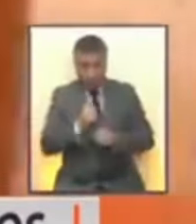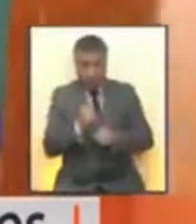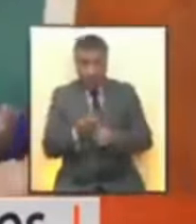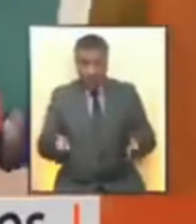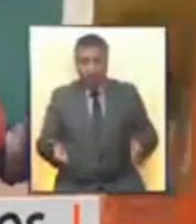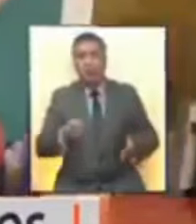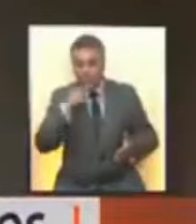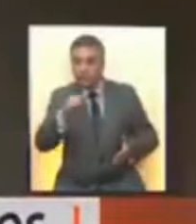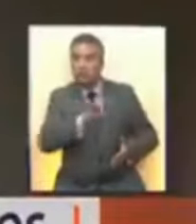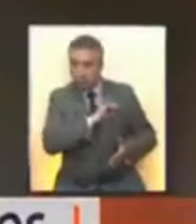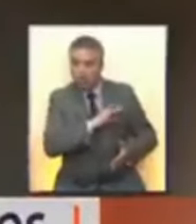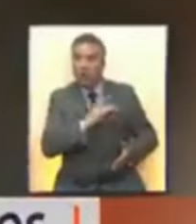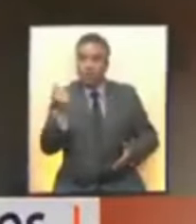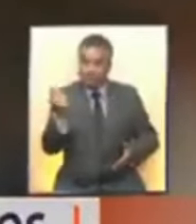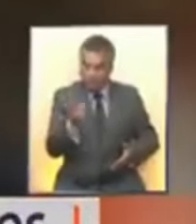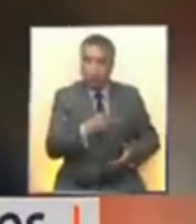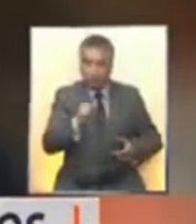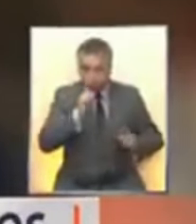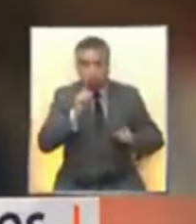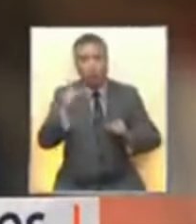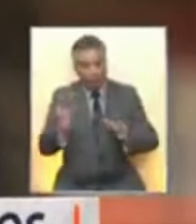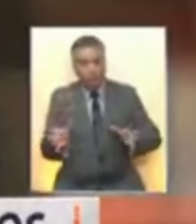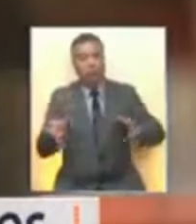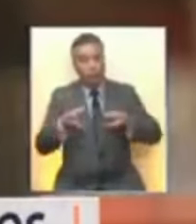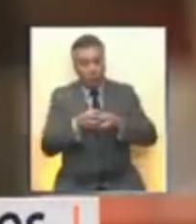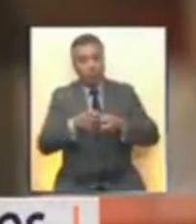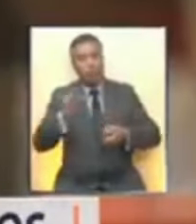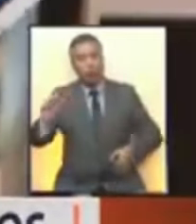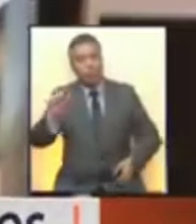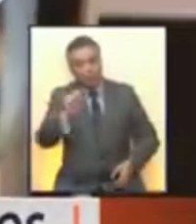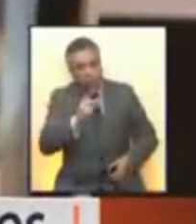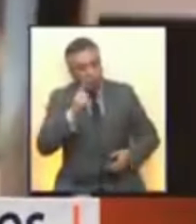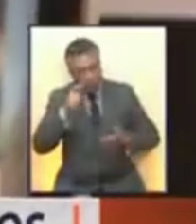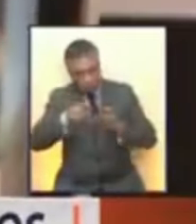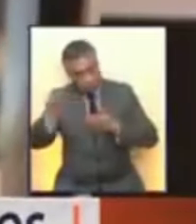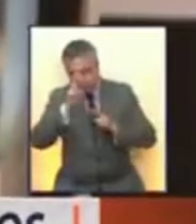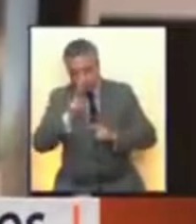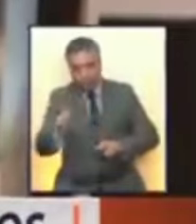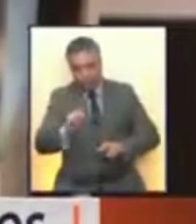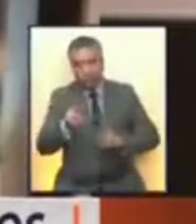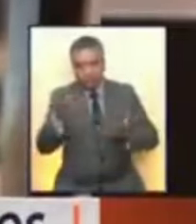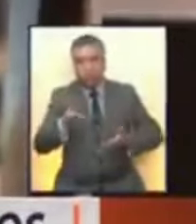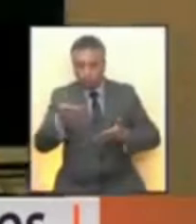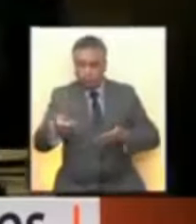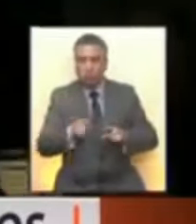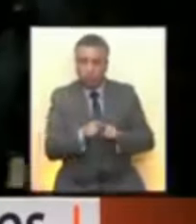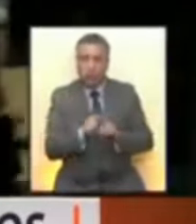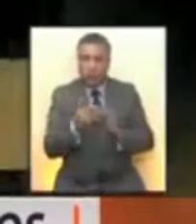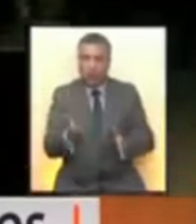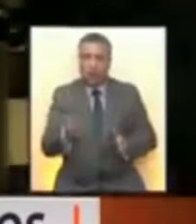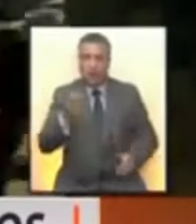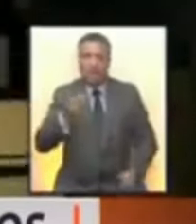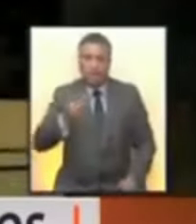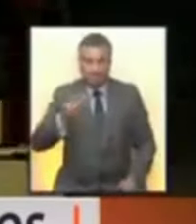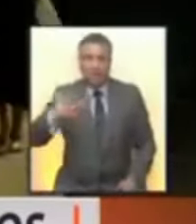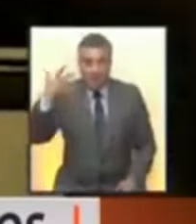en Chile hay varios que hasta están agrupados, aunque muy pocos los reconocen o les entregan valor a sus productos. Es